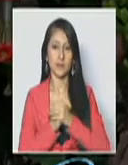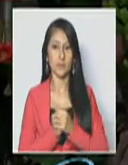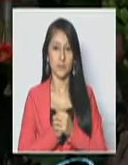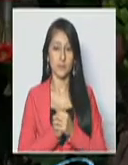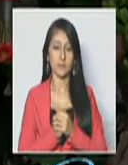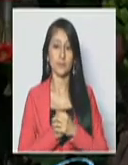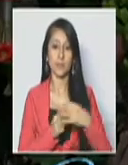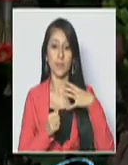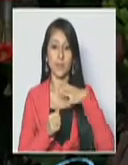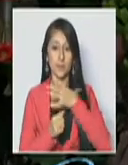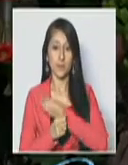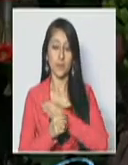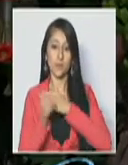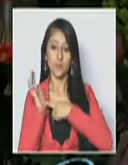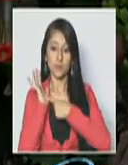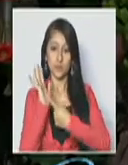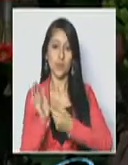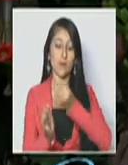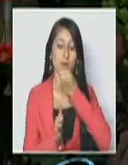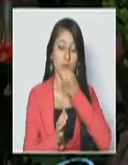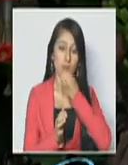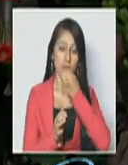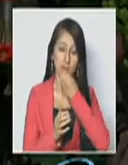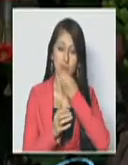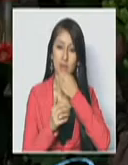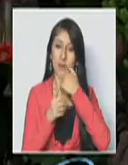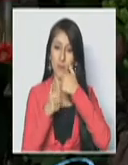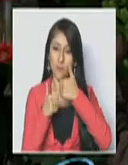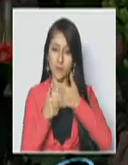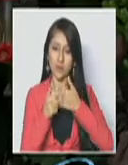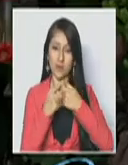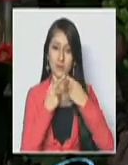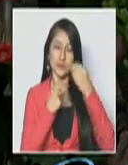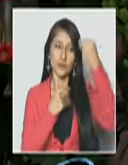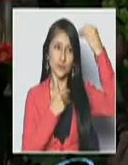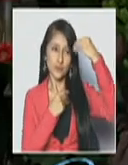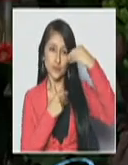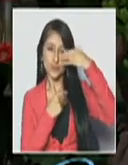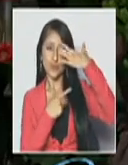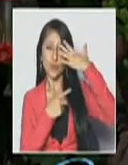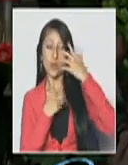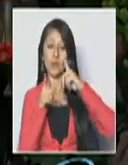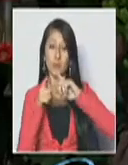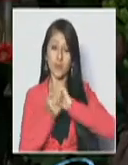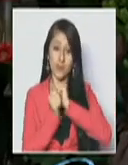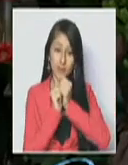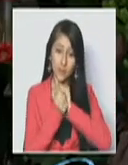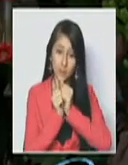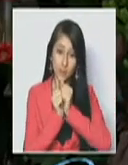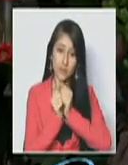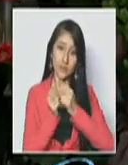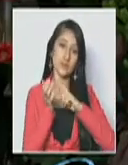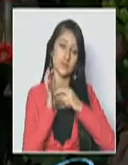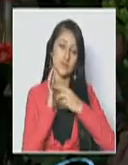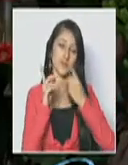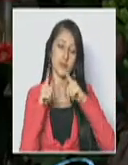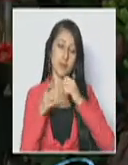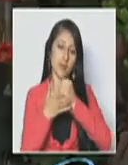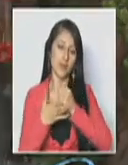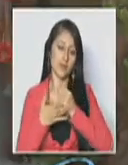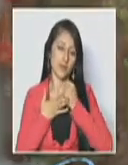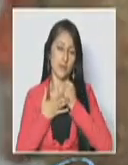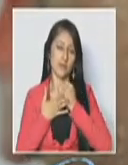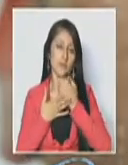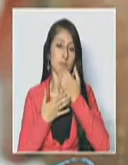a través de una buena alimentación de recibir sol de deporte nosotros podemos mejorar